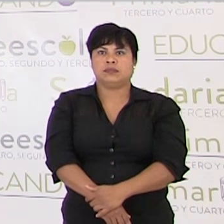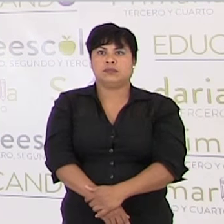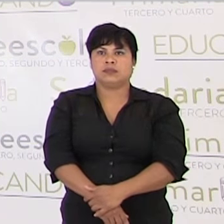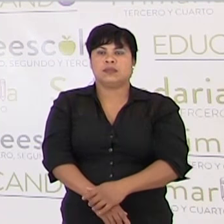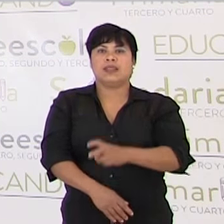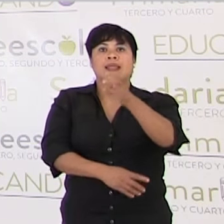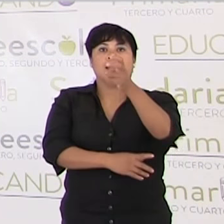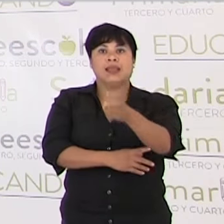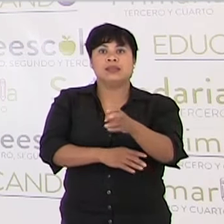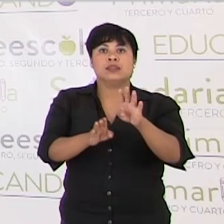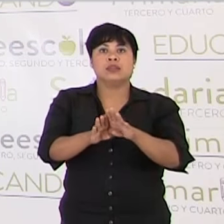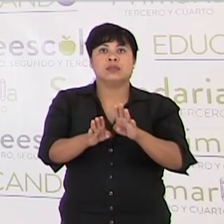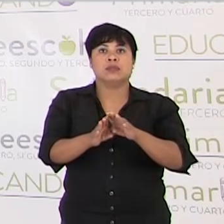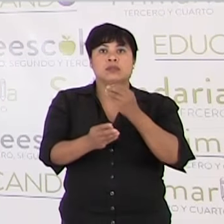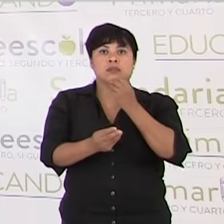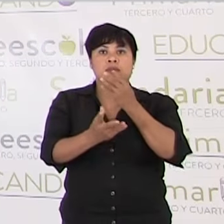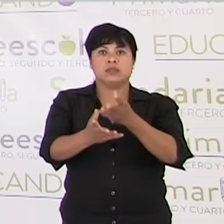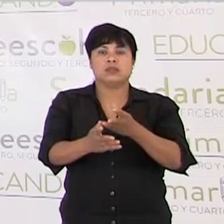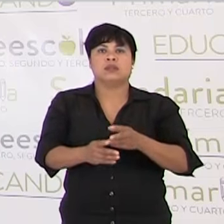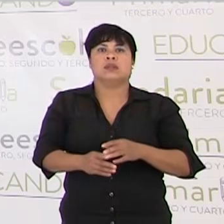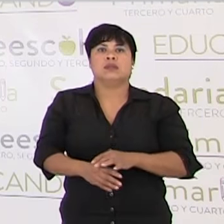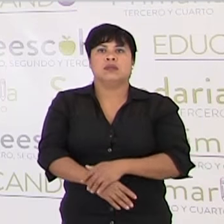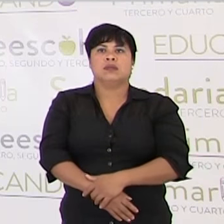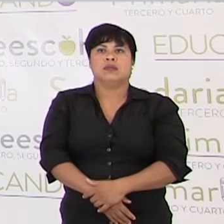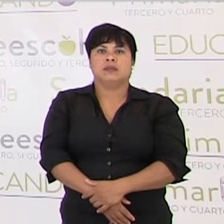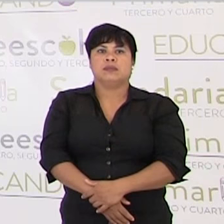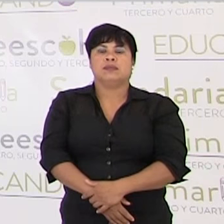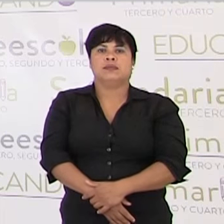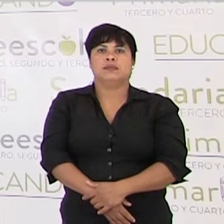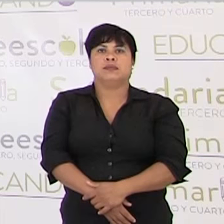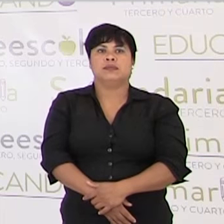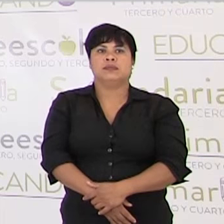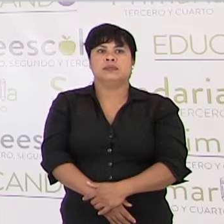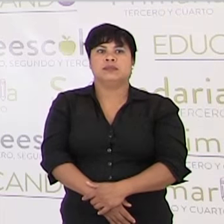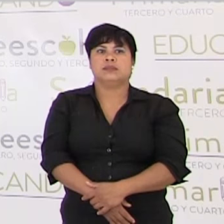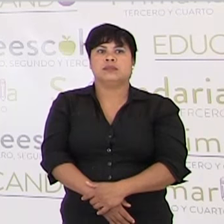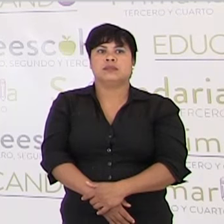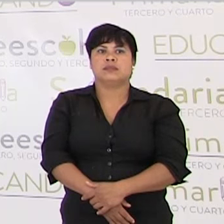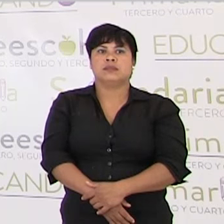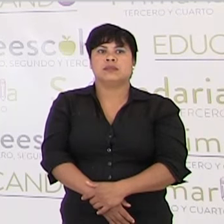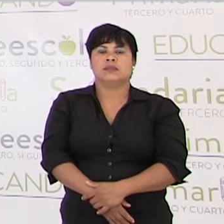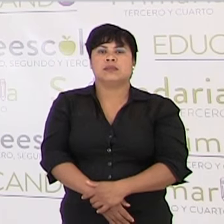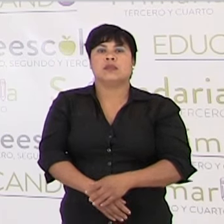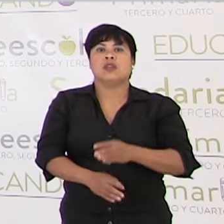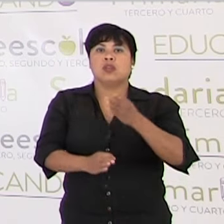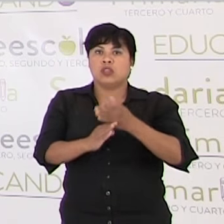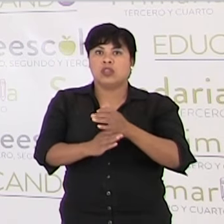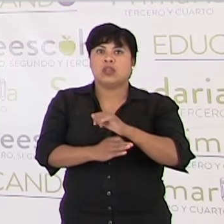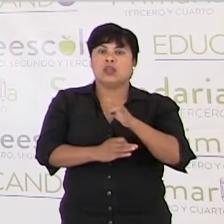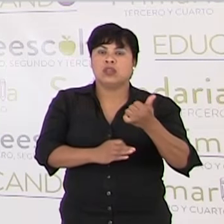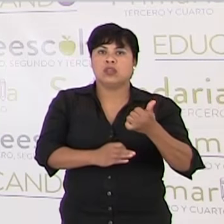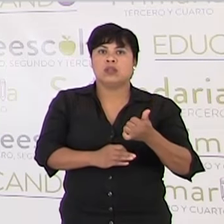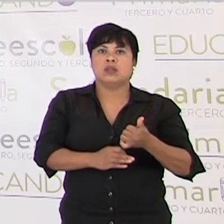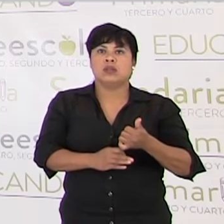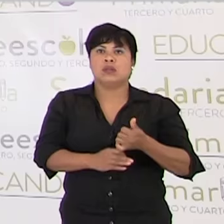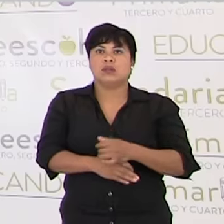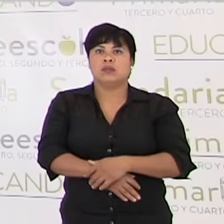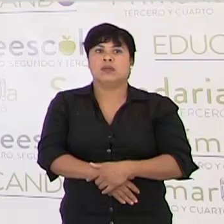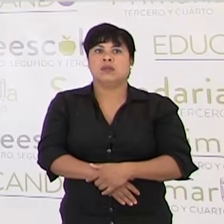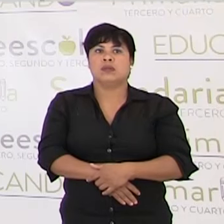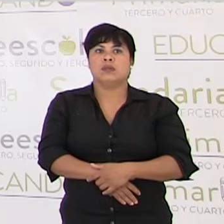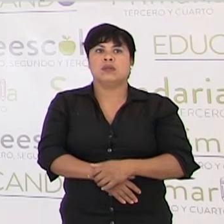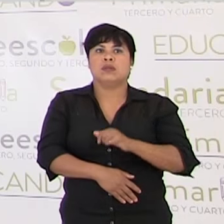Así se expresa verbalmente, ¿sí? Así se expresa verbalmente. Vamos con el otro